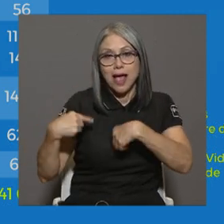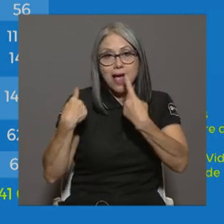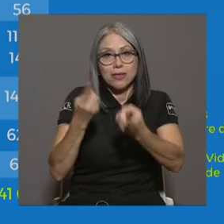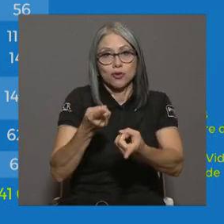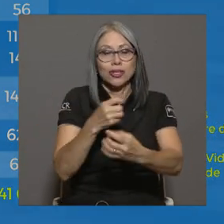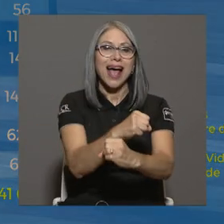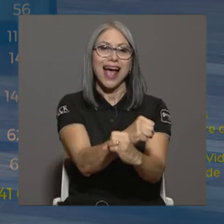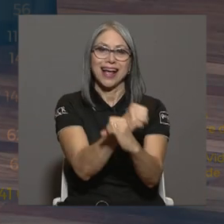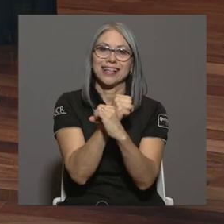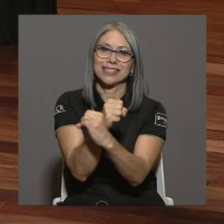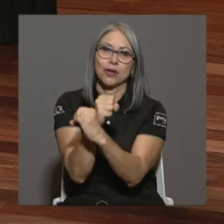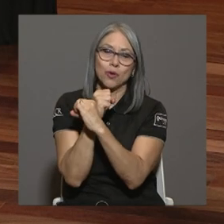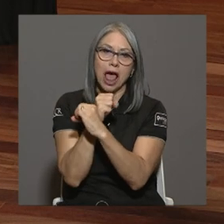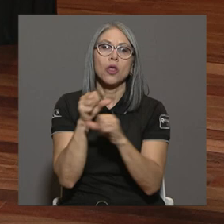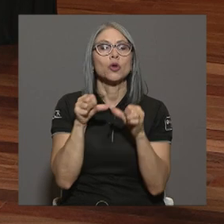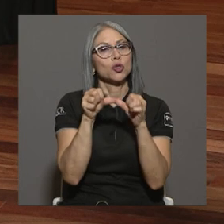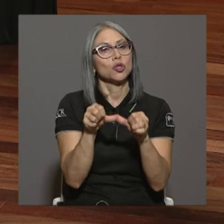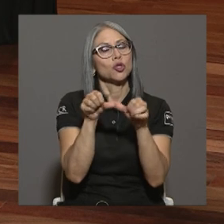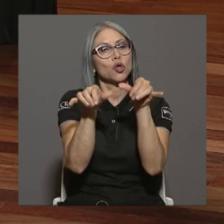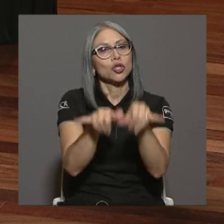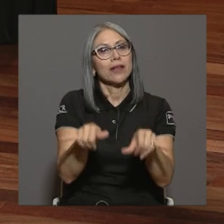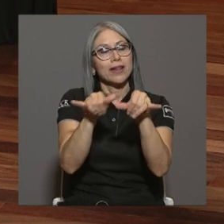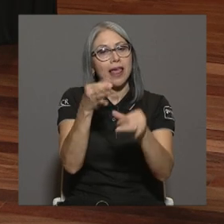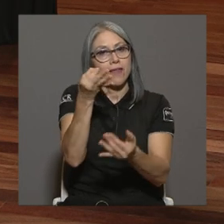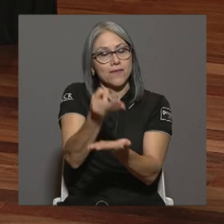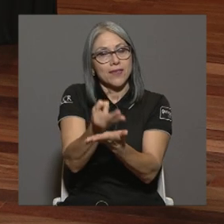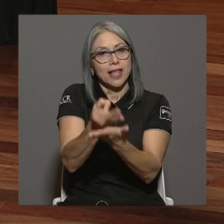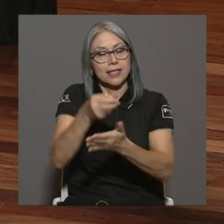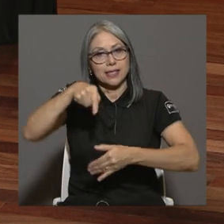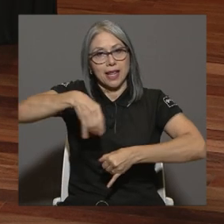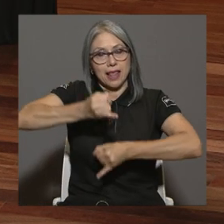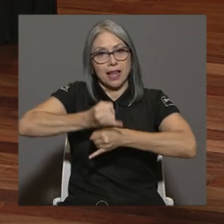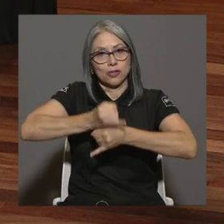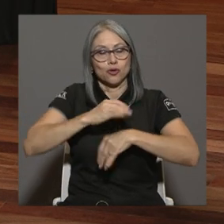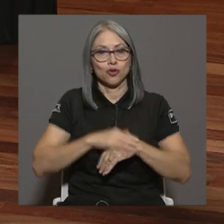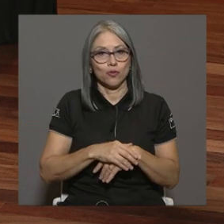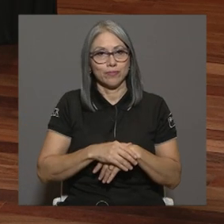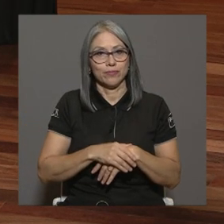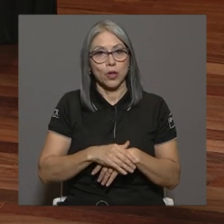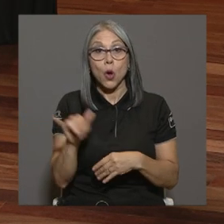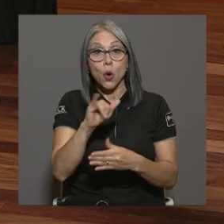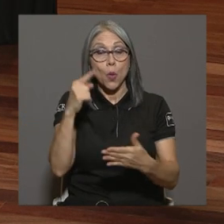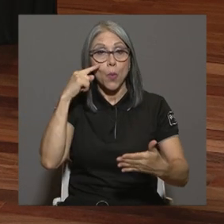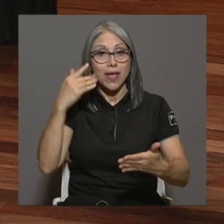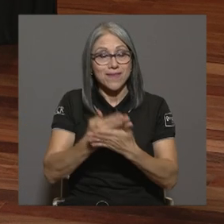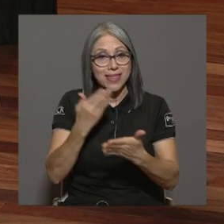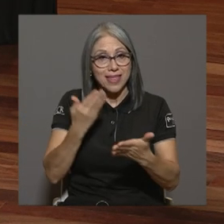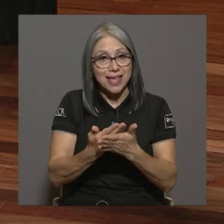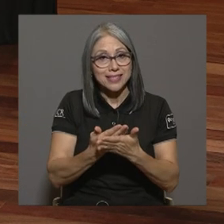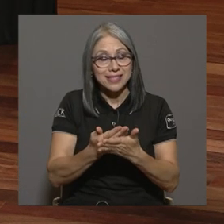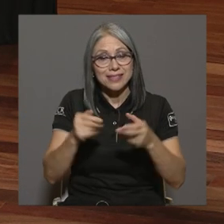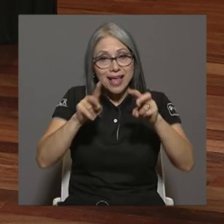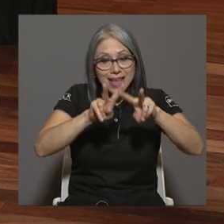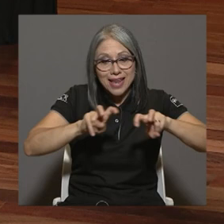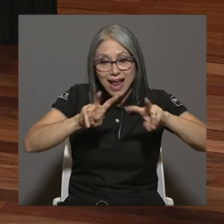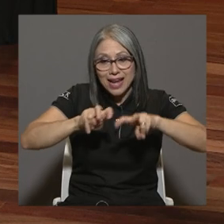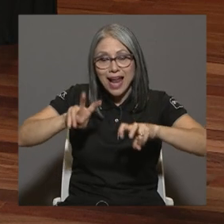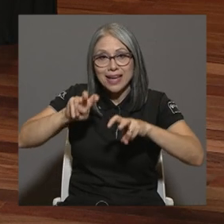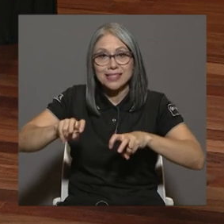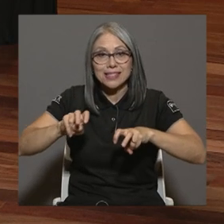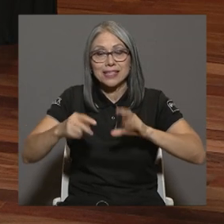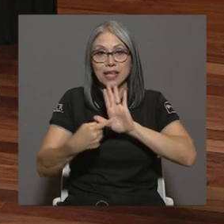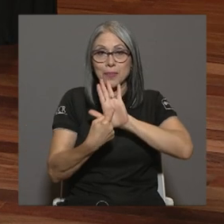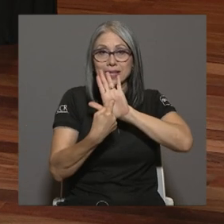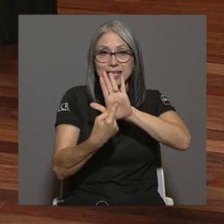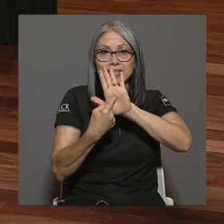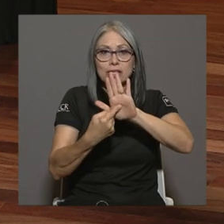asegurado la sostenibilidad financiera de la institución, como se evidencia en el análisis y presentación de